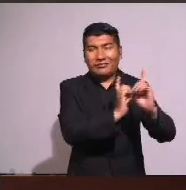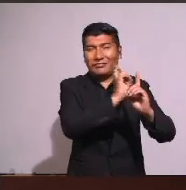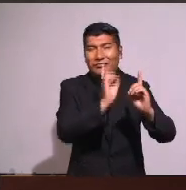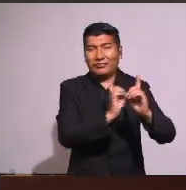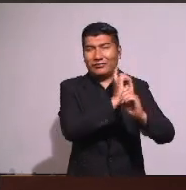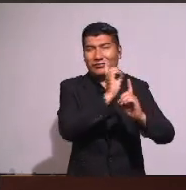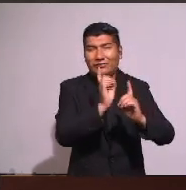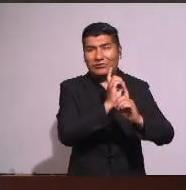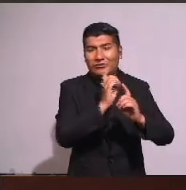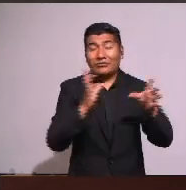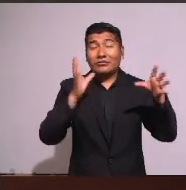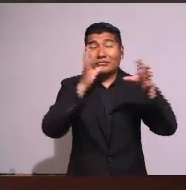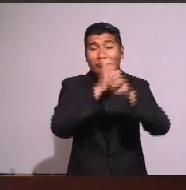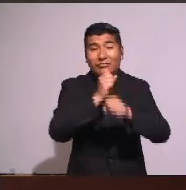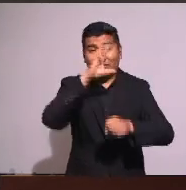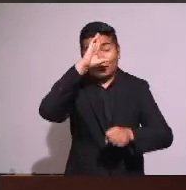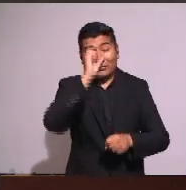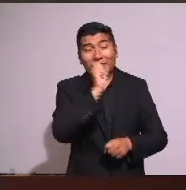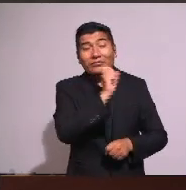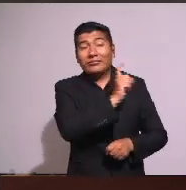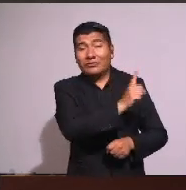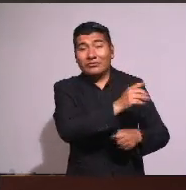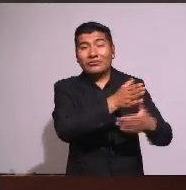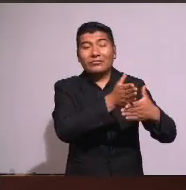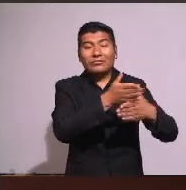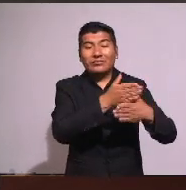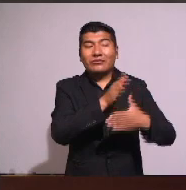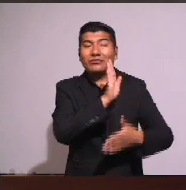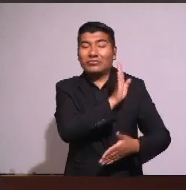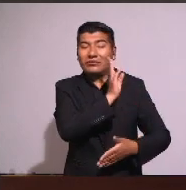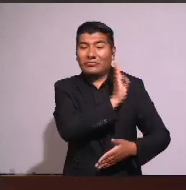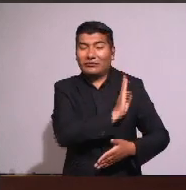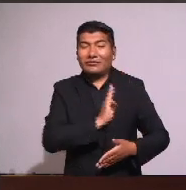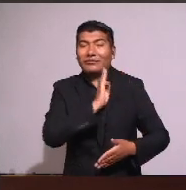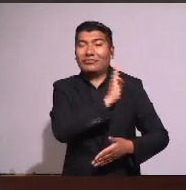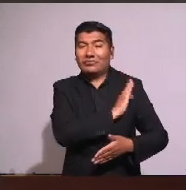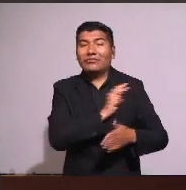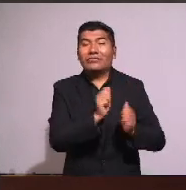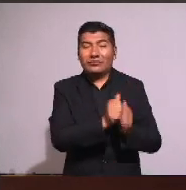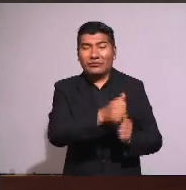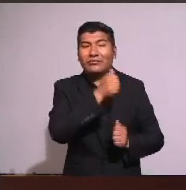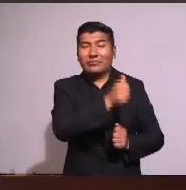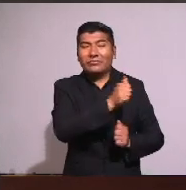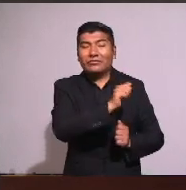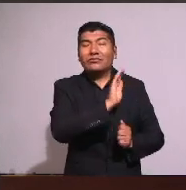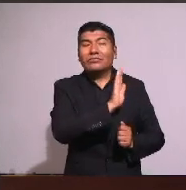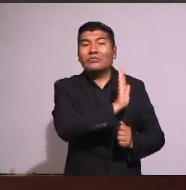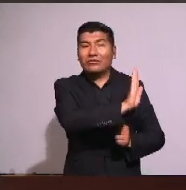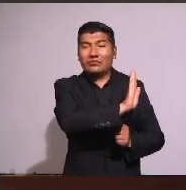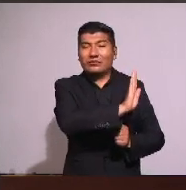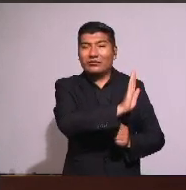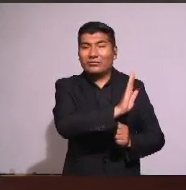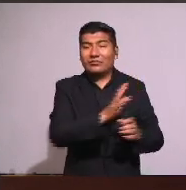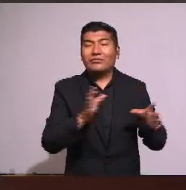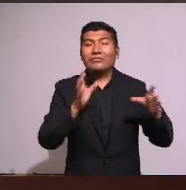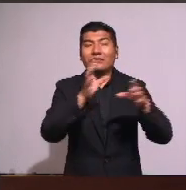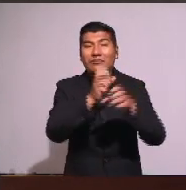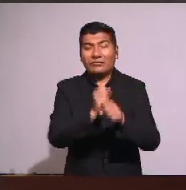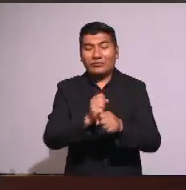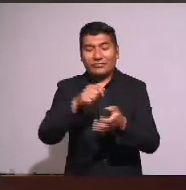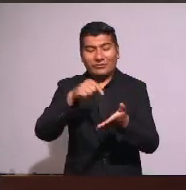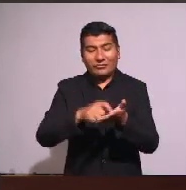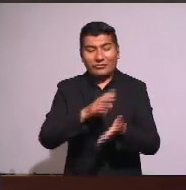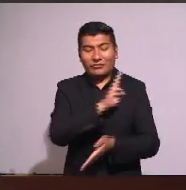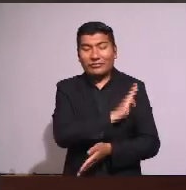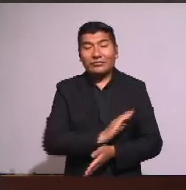decir, que Él comparte su misión con los suyos. Quiere decir que esta